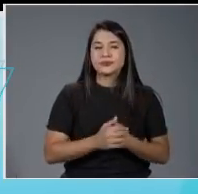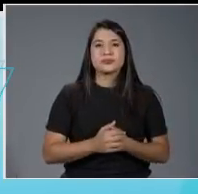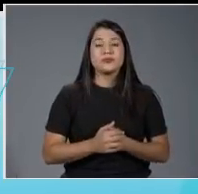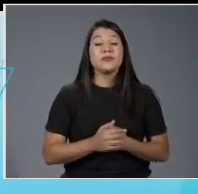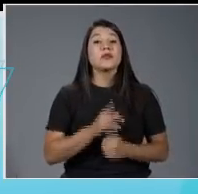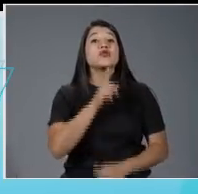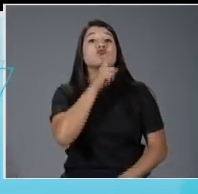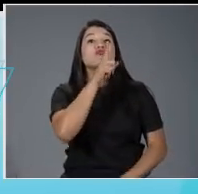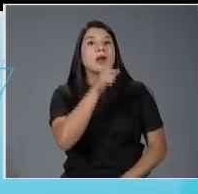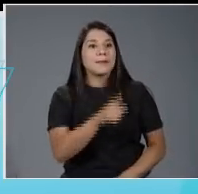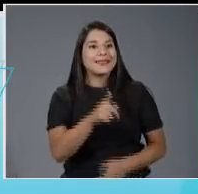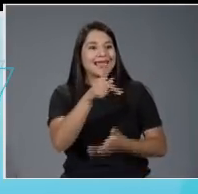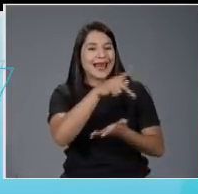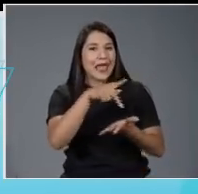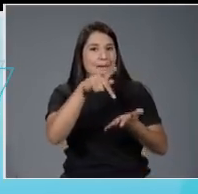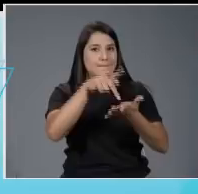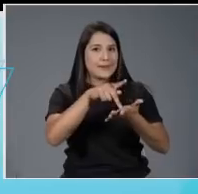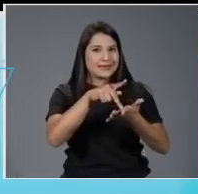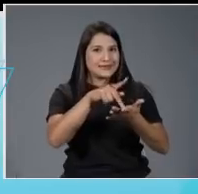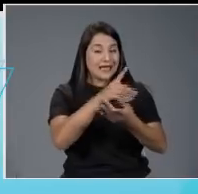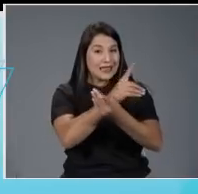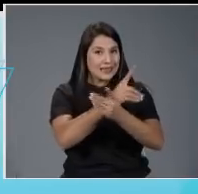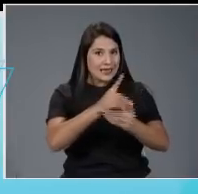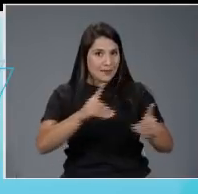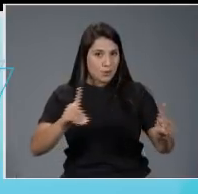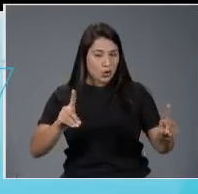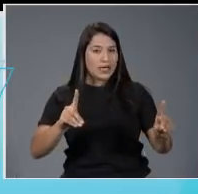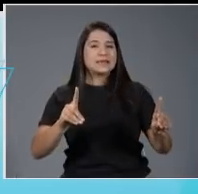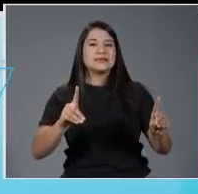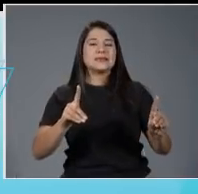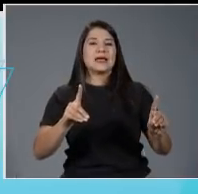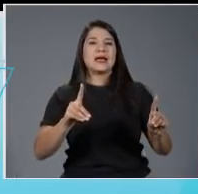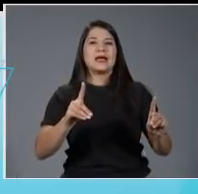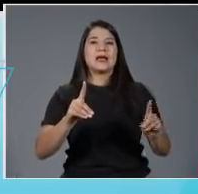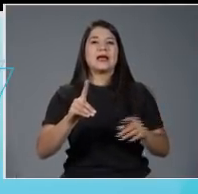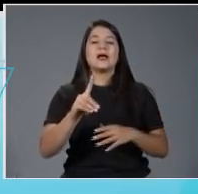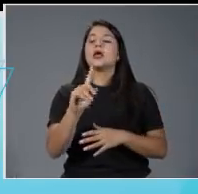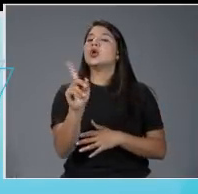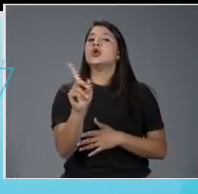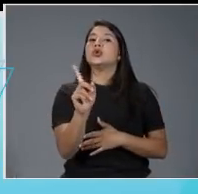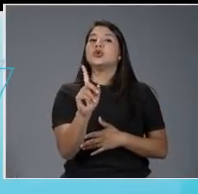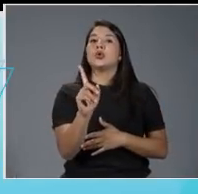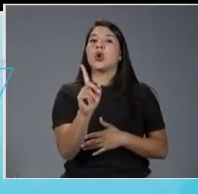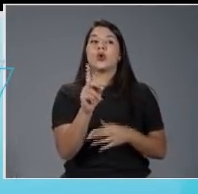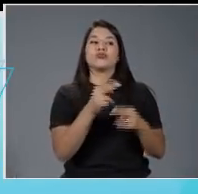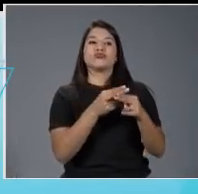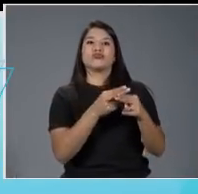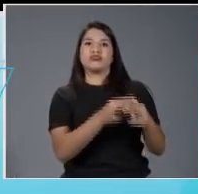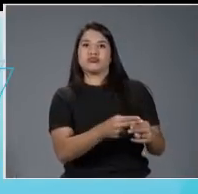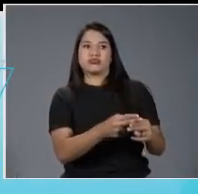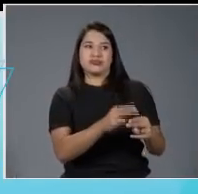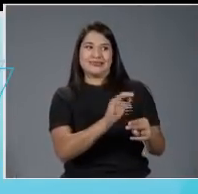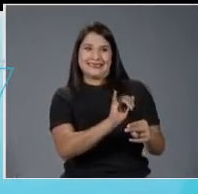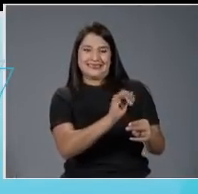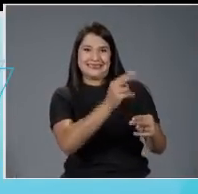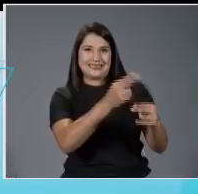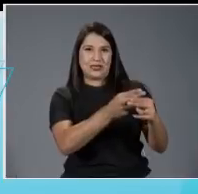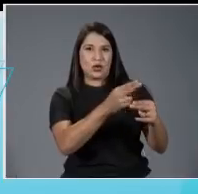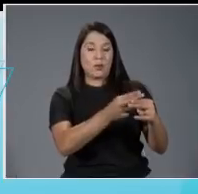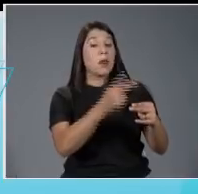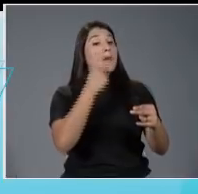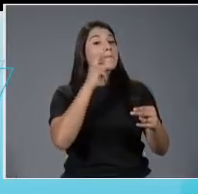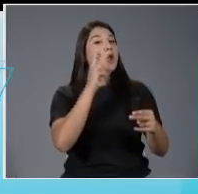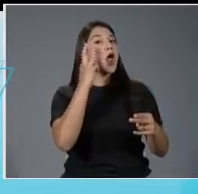En realidad la Plaza de la Democracia no se denomina como tal por las razones únicamente que yo